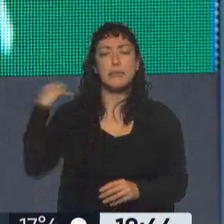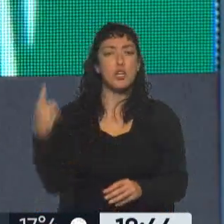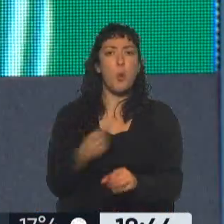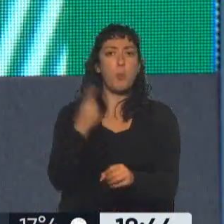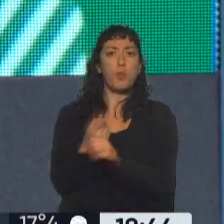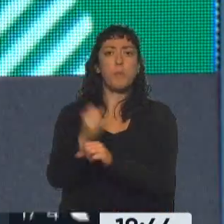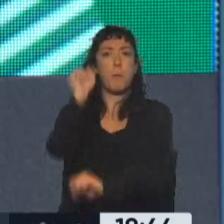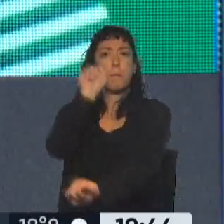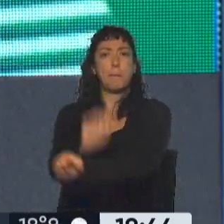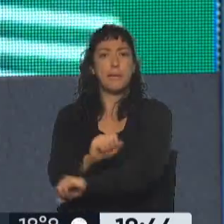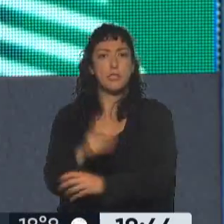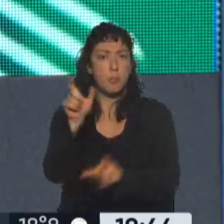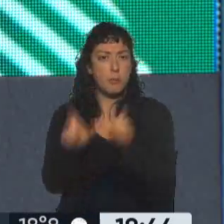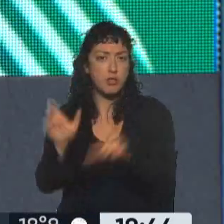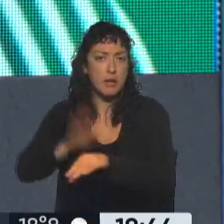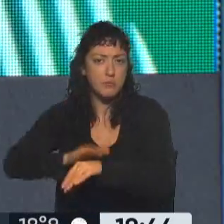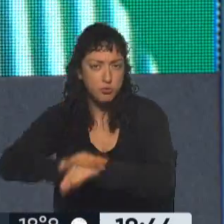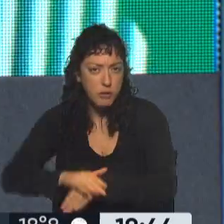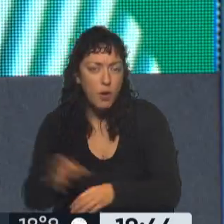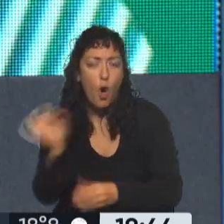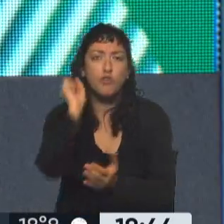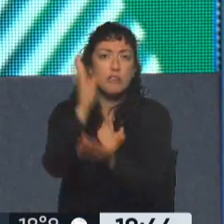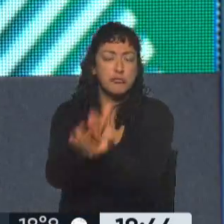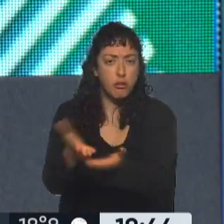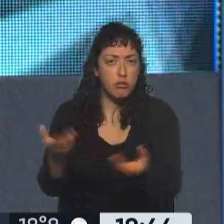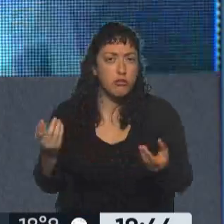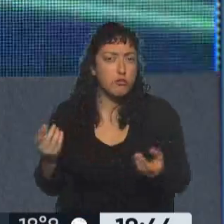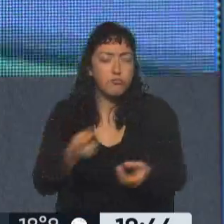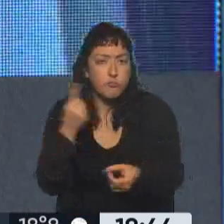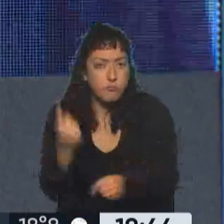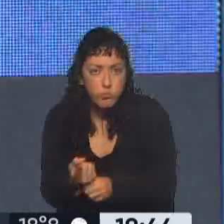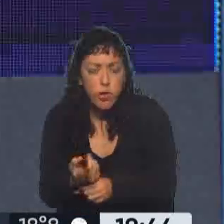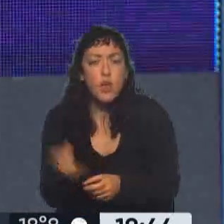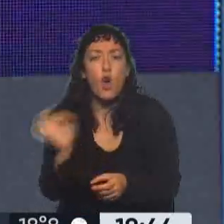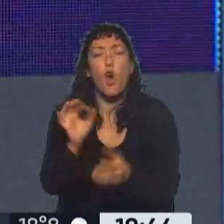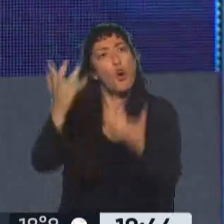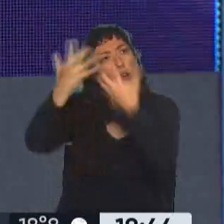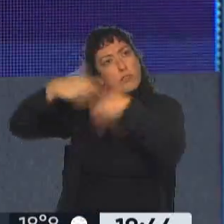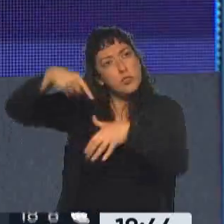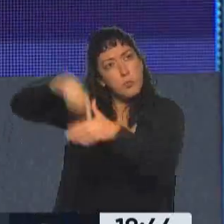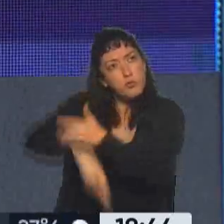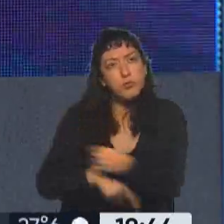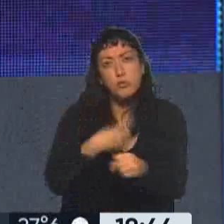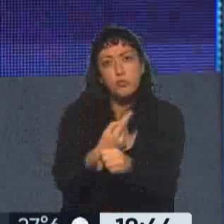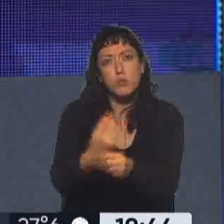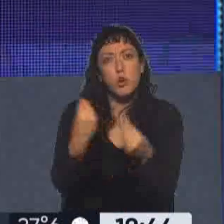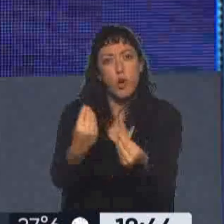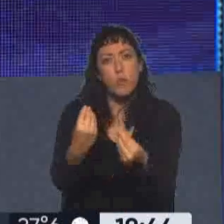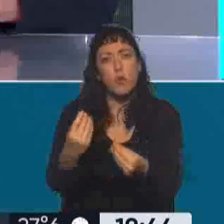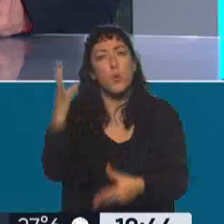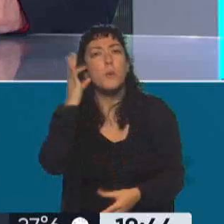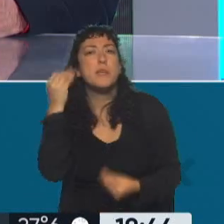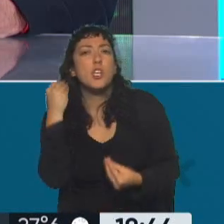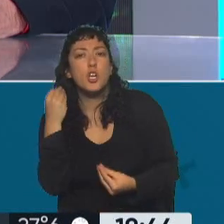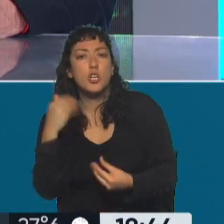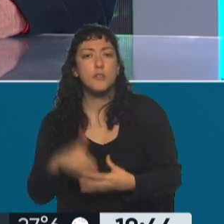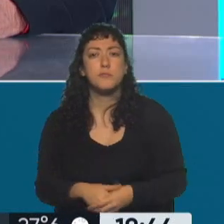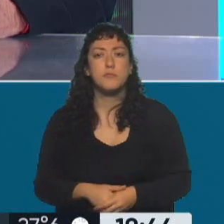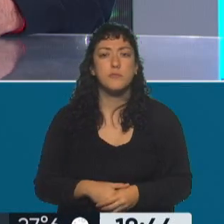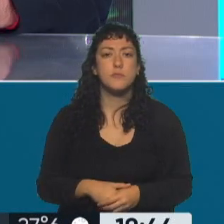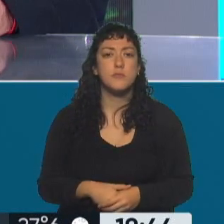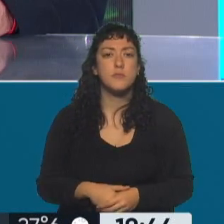inflación son el peor problema de la sociedad argentina. Ahora, esto requiere sacarse encima el plan del fondo, que es inflacionario. Ahora,